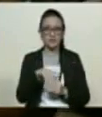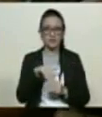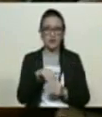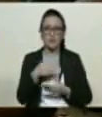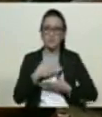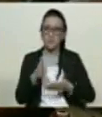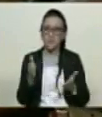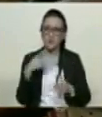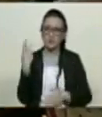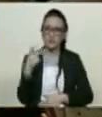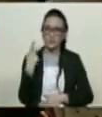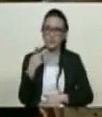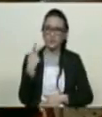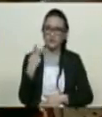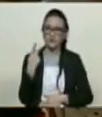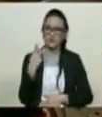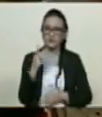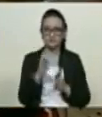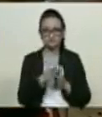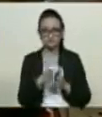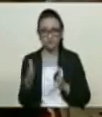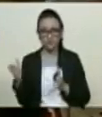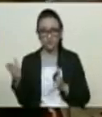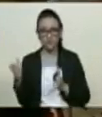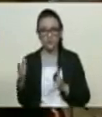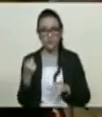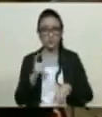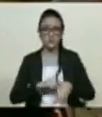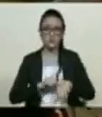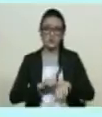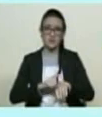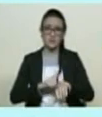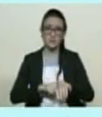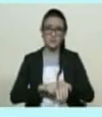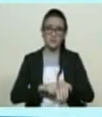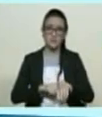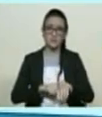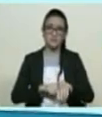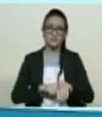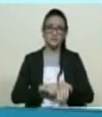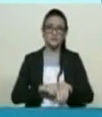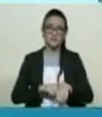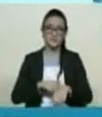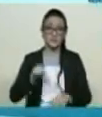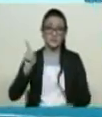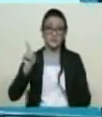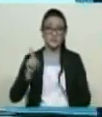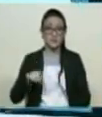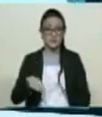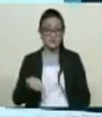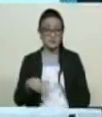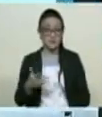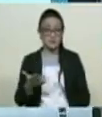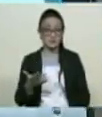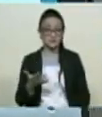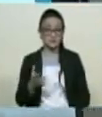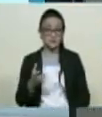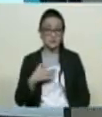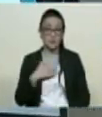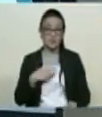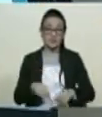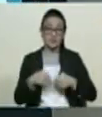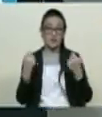pública, política, durante un tiempo, que es también la inviolabilidad del